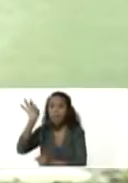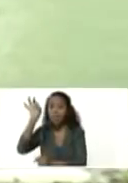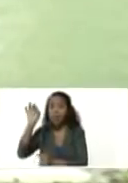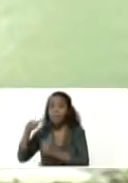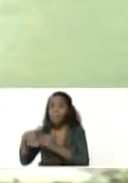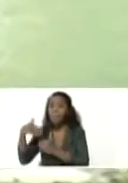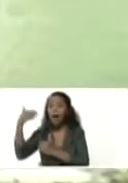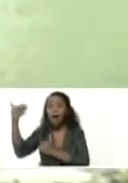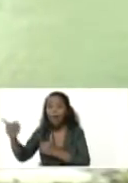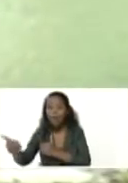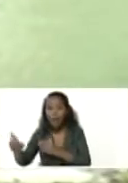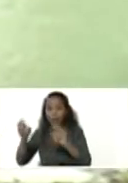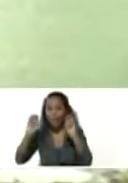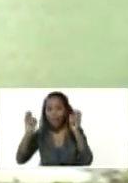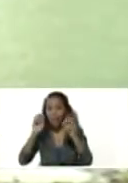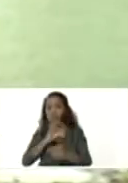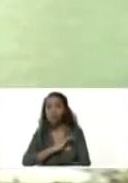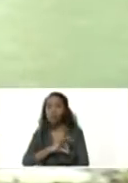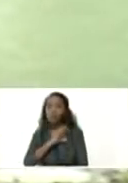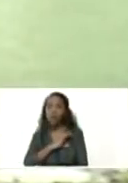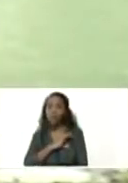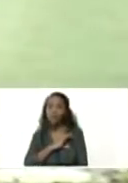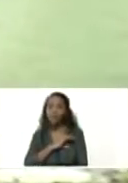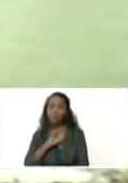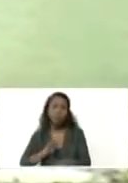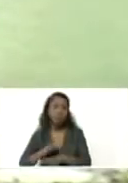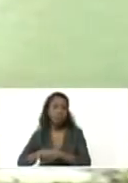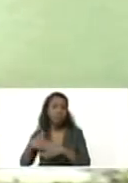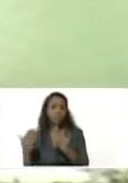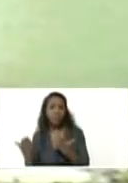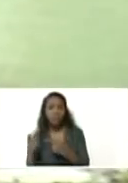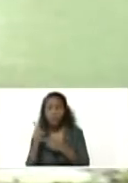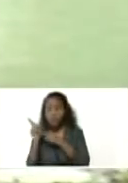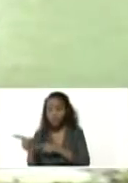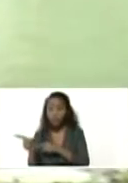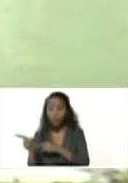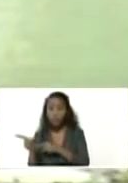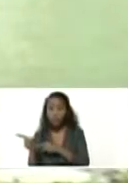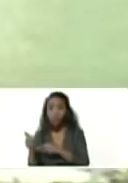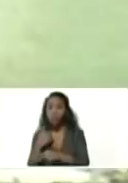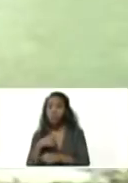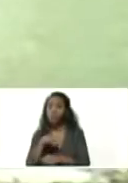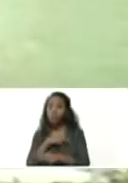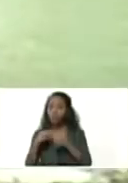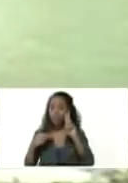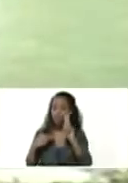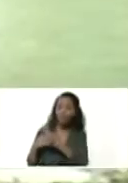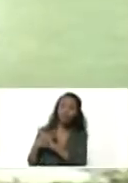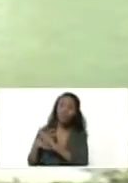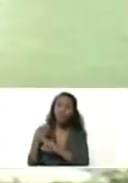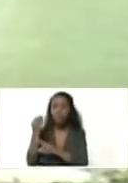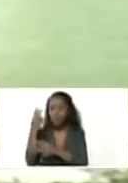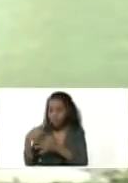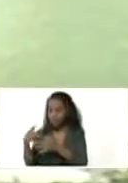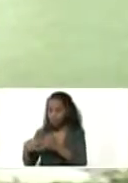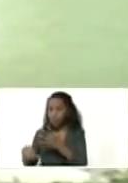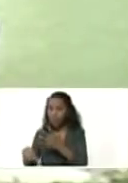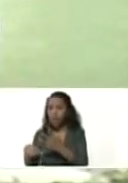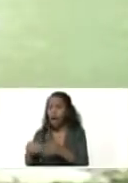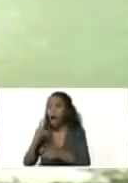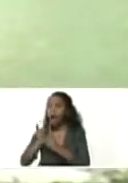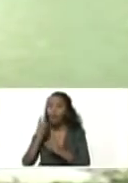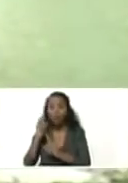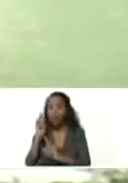asesoría espiritual, el tema social, porque precisamente nosotros vemos muchas cosas que quizás algunos no